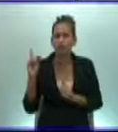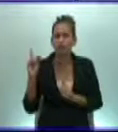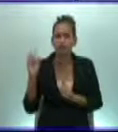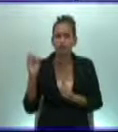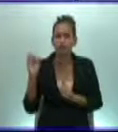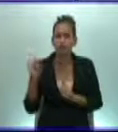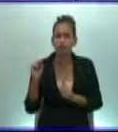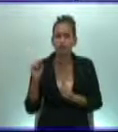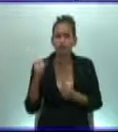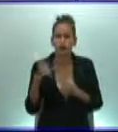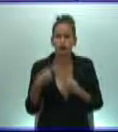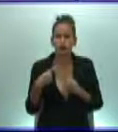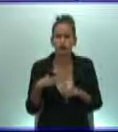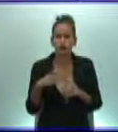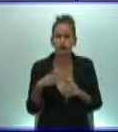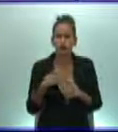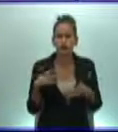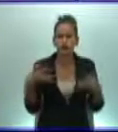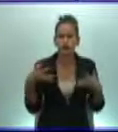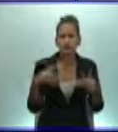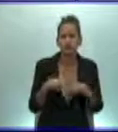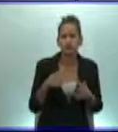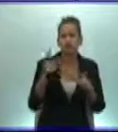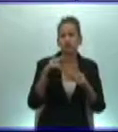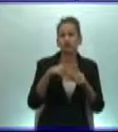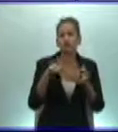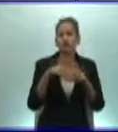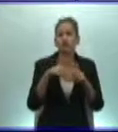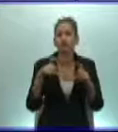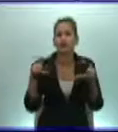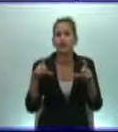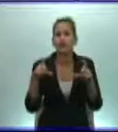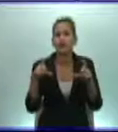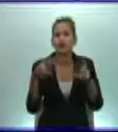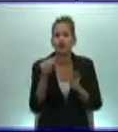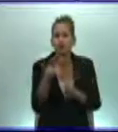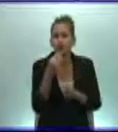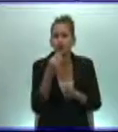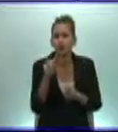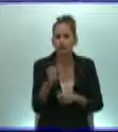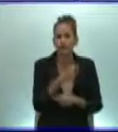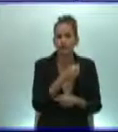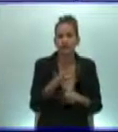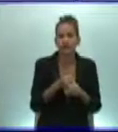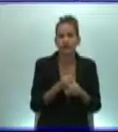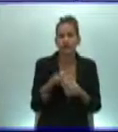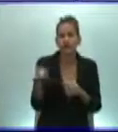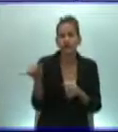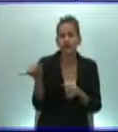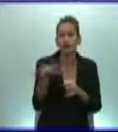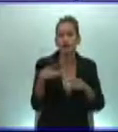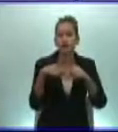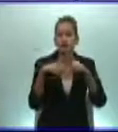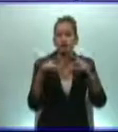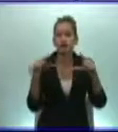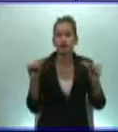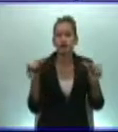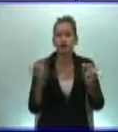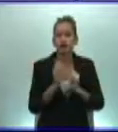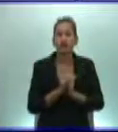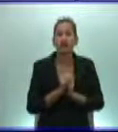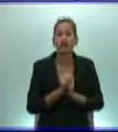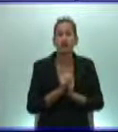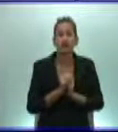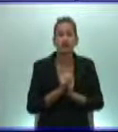teoremas que puedes utilizar para demostrar la igualdad de triángulo. ¿Qué sucede en este caso? Que